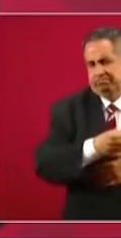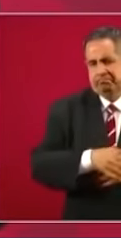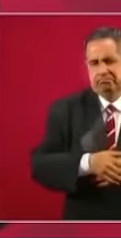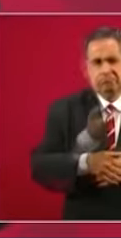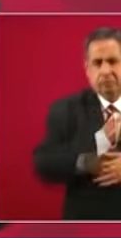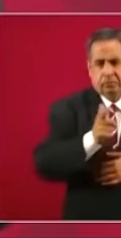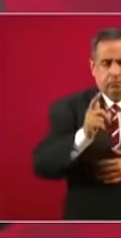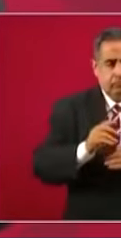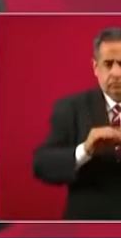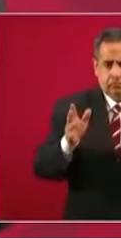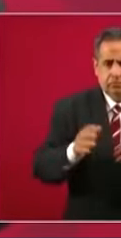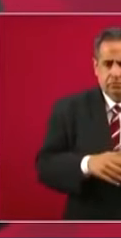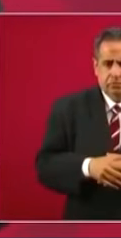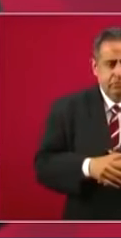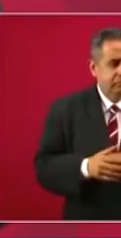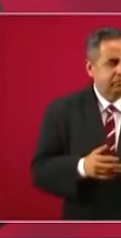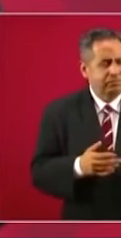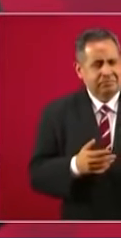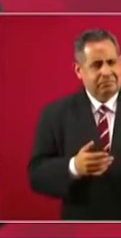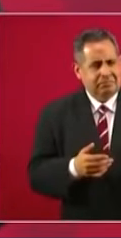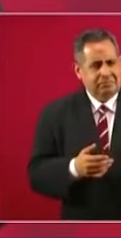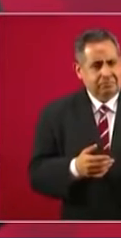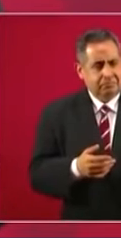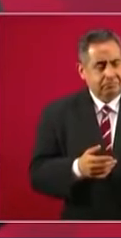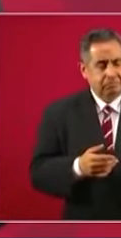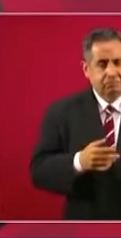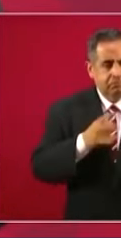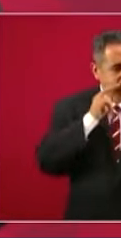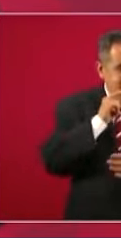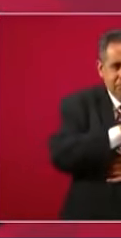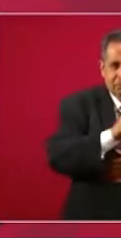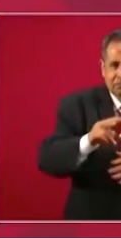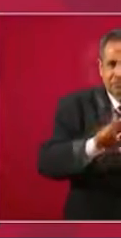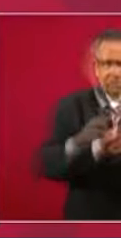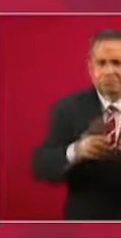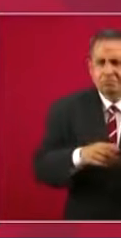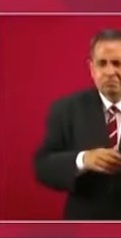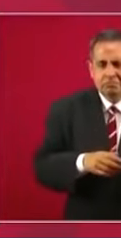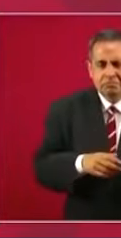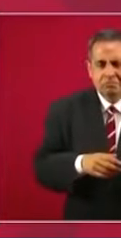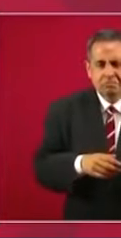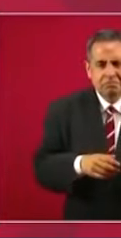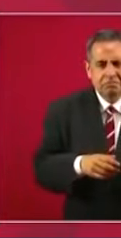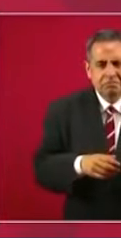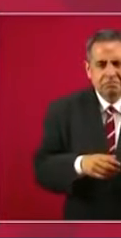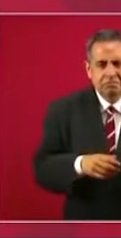que no me gustó. ¿Cómo me va a gustar que ver a Madero ultrajado?